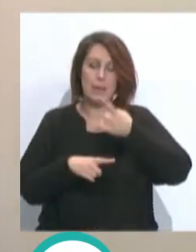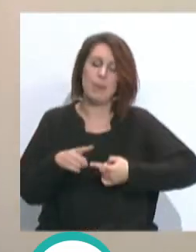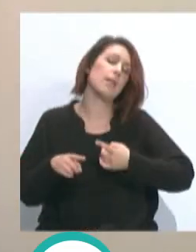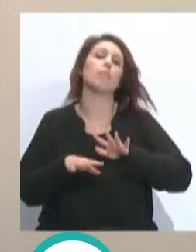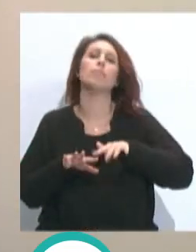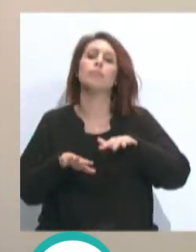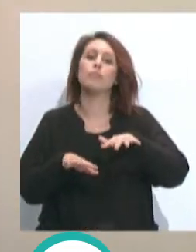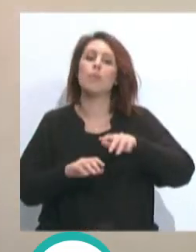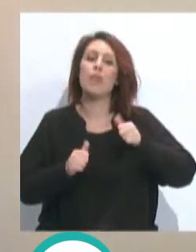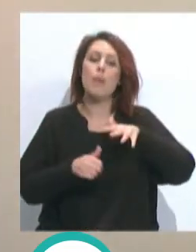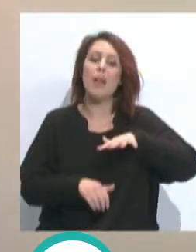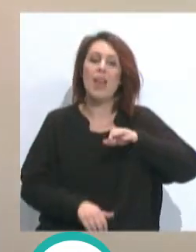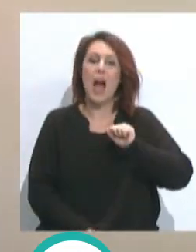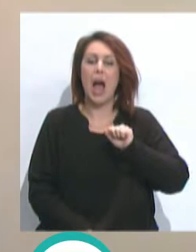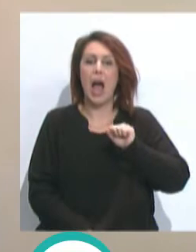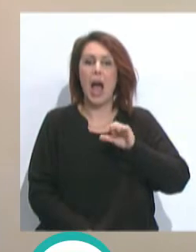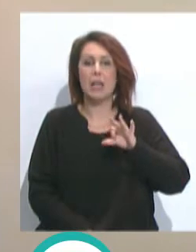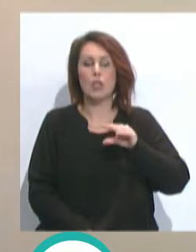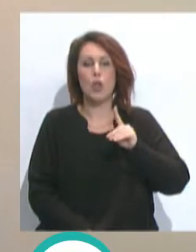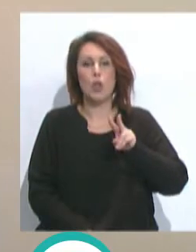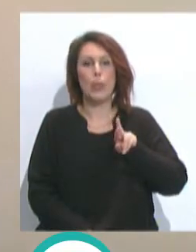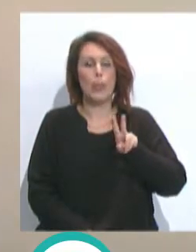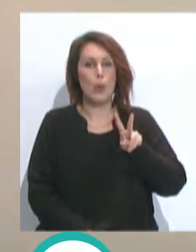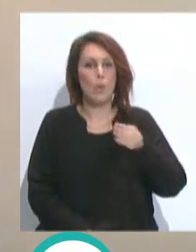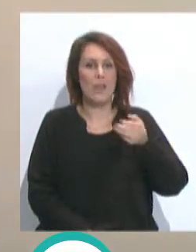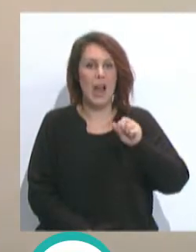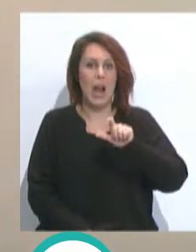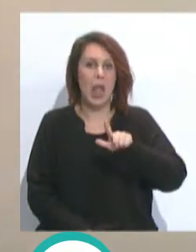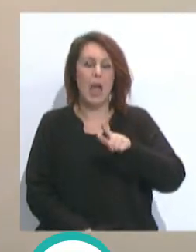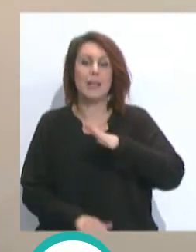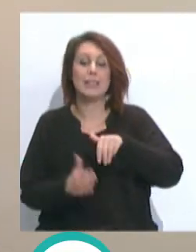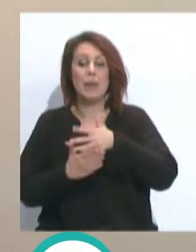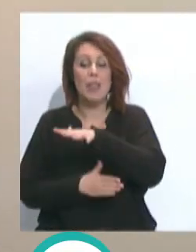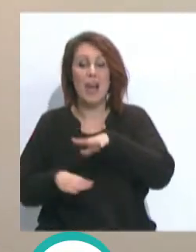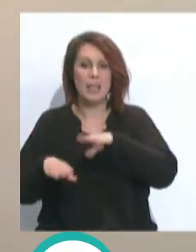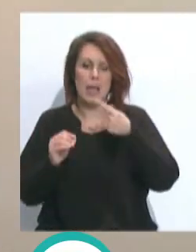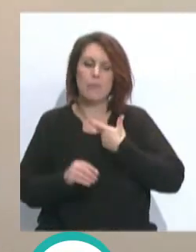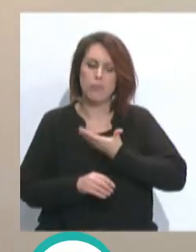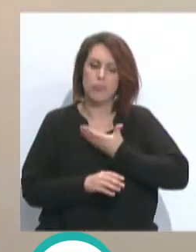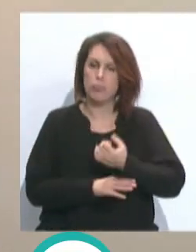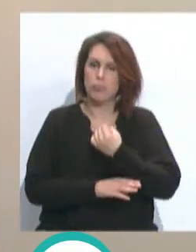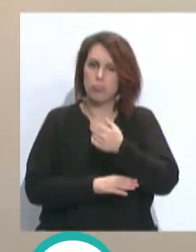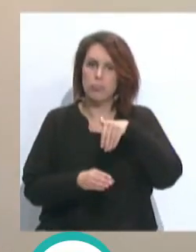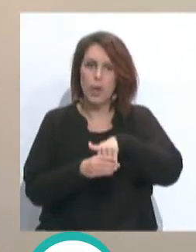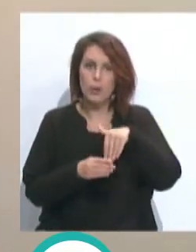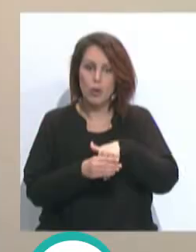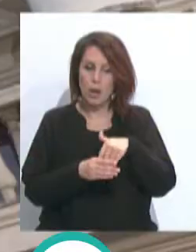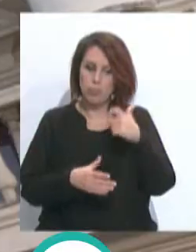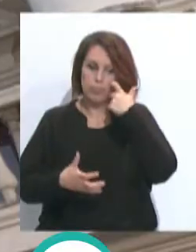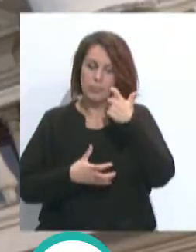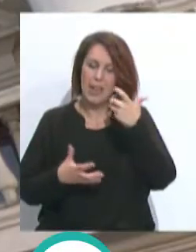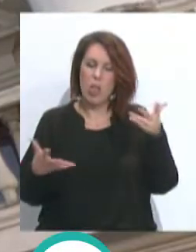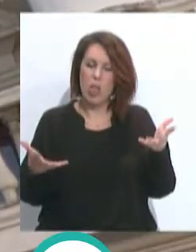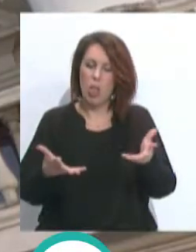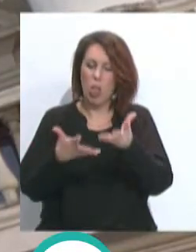irá desde Plaza Asdrúbal hasta la Catedral, y allí estaremos para apoyar como ayuntamiento esta convocatoria que pone el acento en la